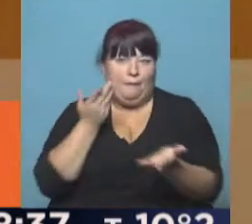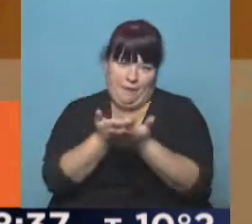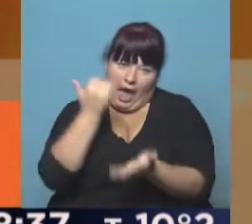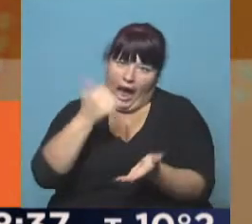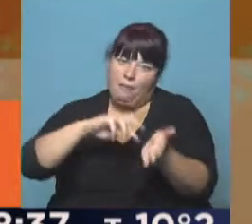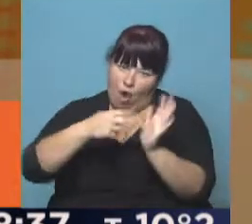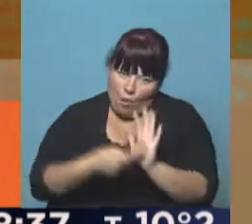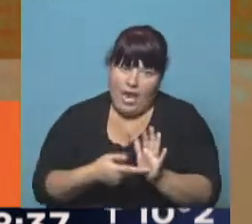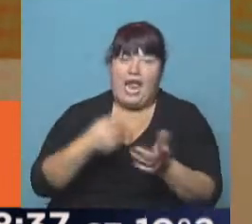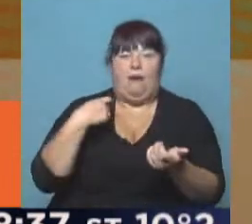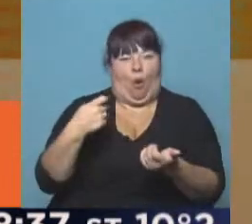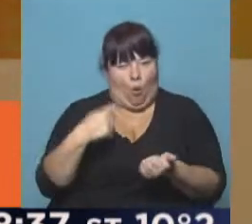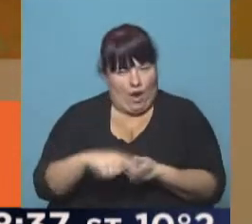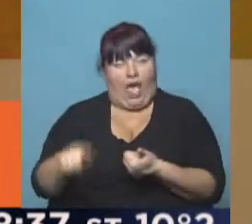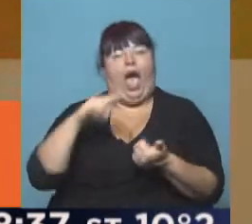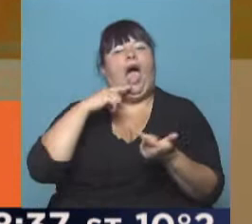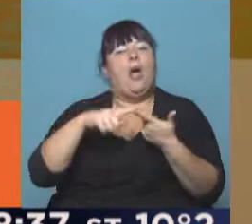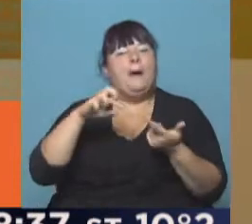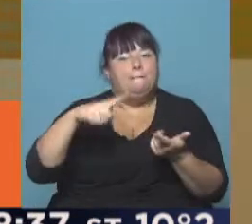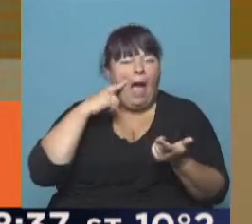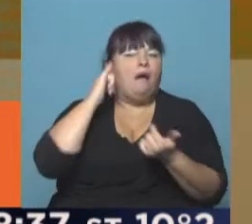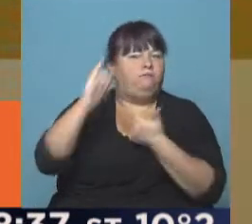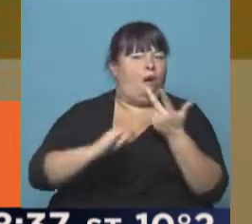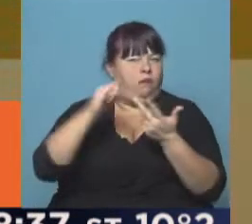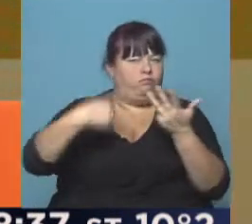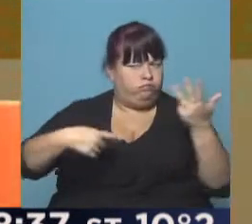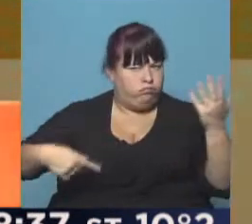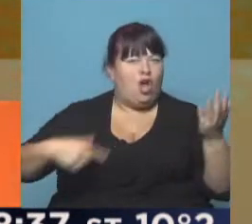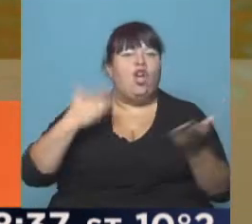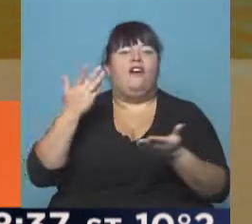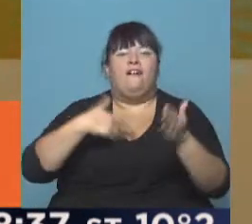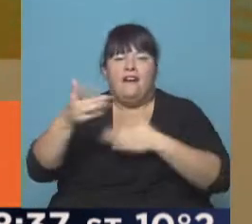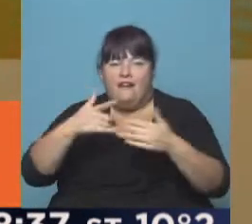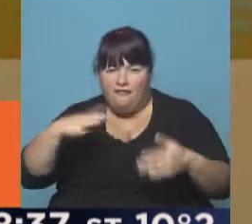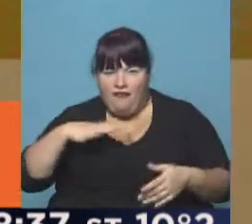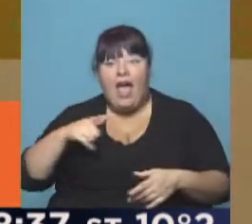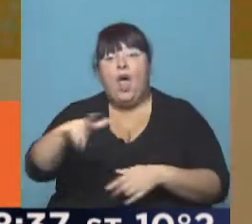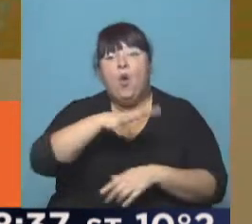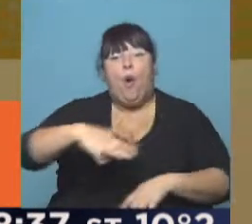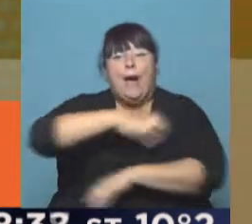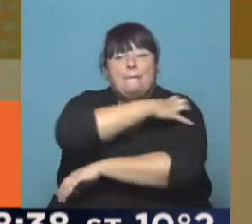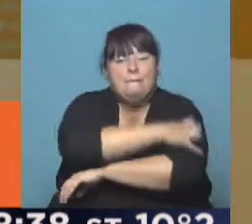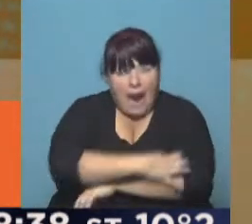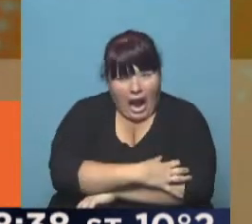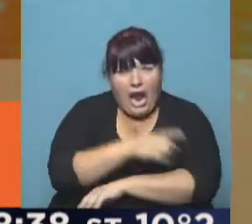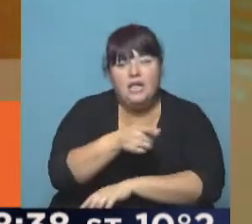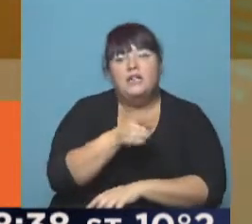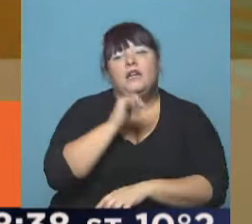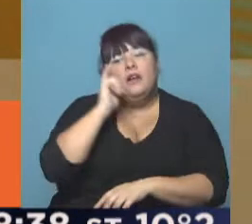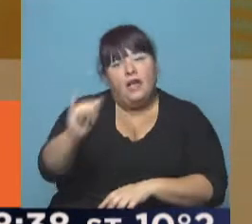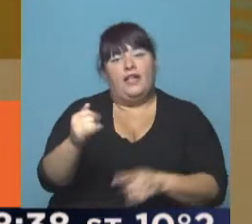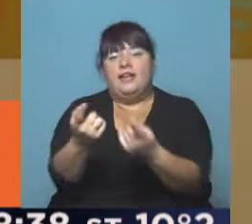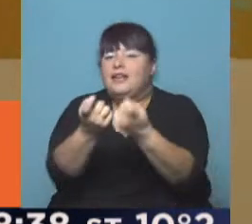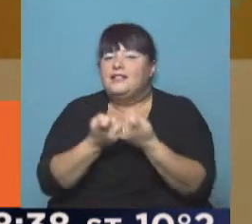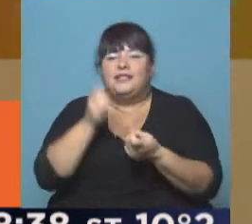los problemas el problema de los jubilado el problema del pami el problema de las obras que faltan y en los lugares más pobres le plantean